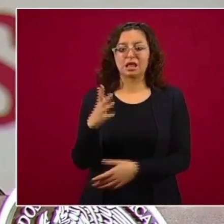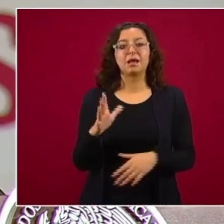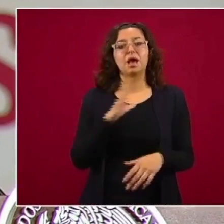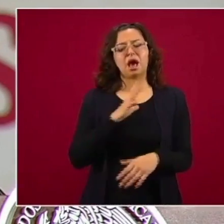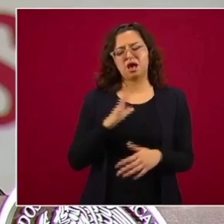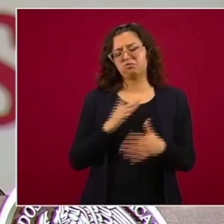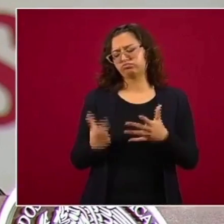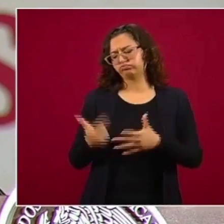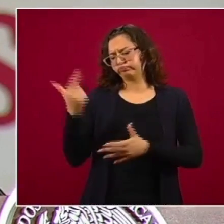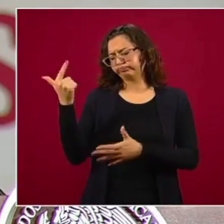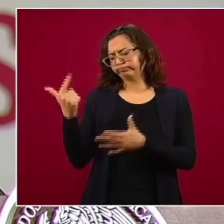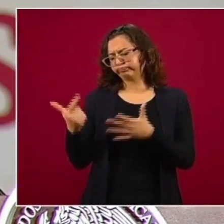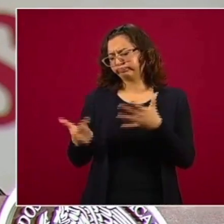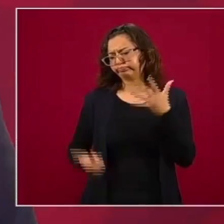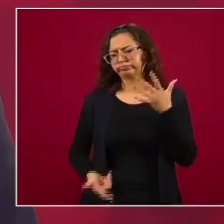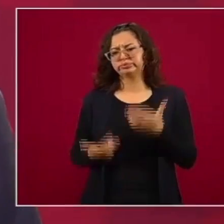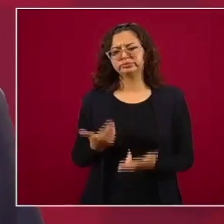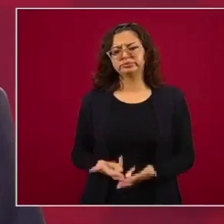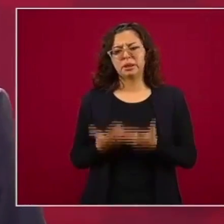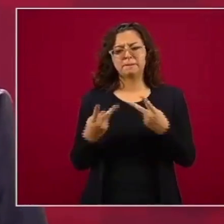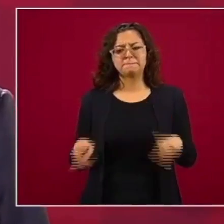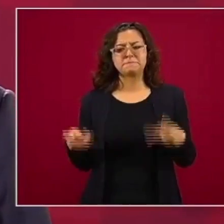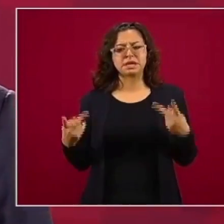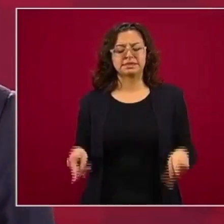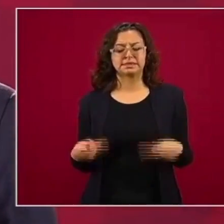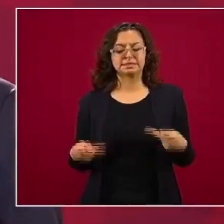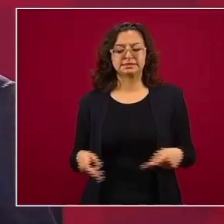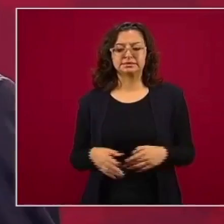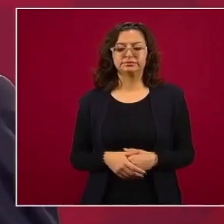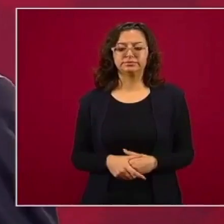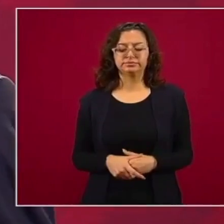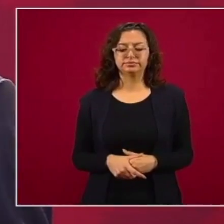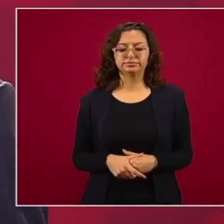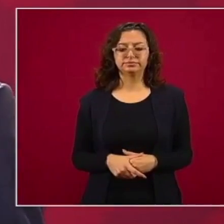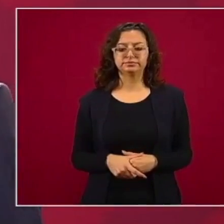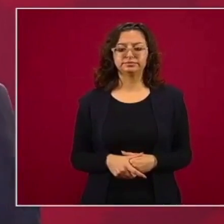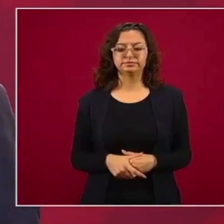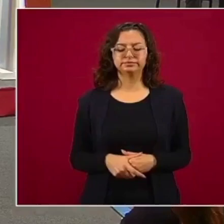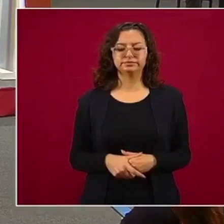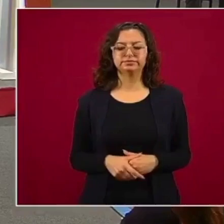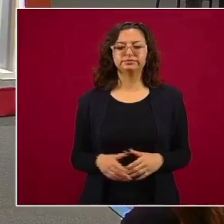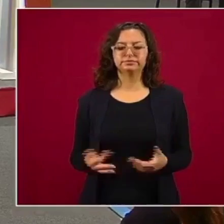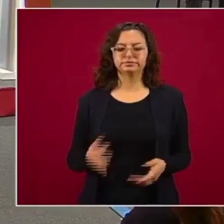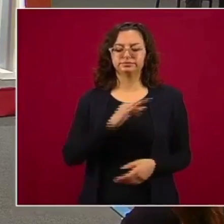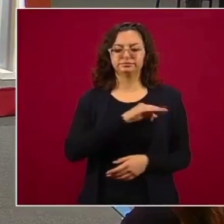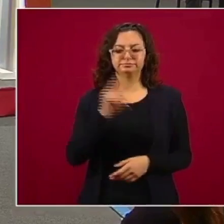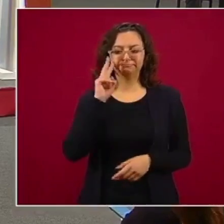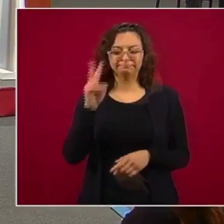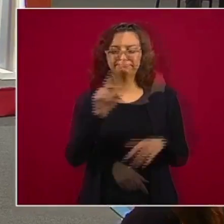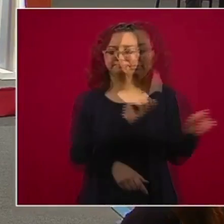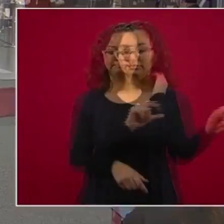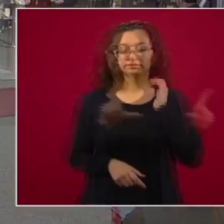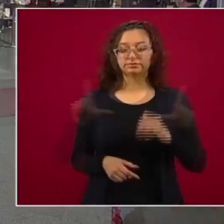las aeronaves disponibles para la venta. Ahora, si pasamos por favor a las láminas.